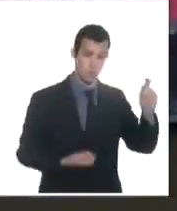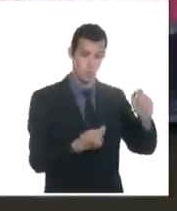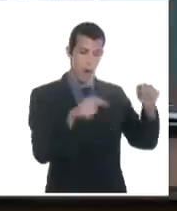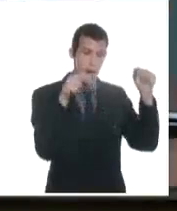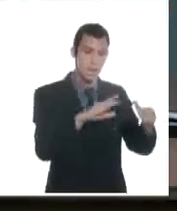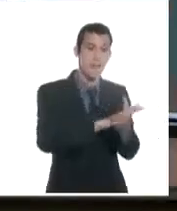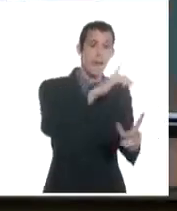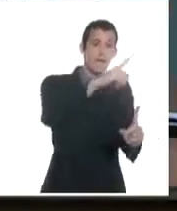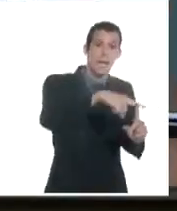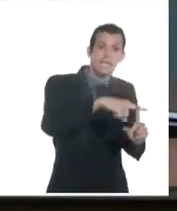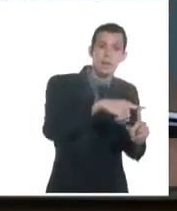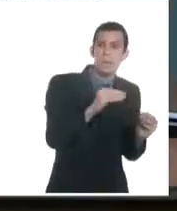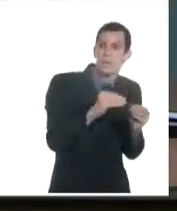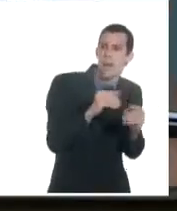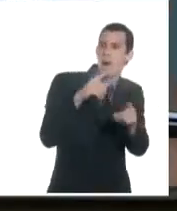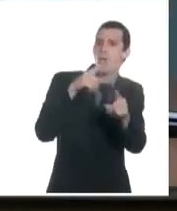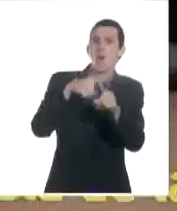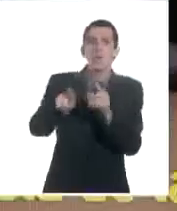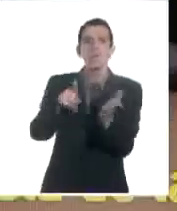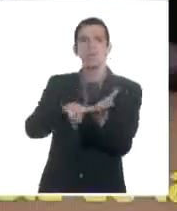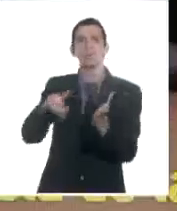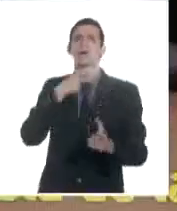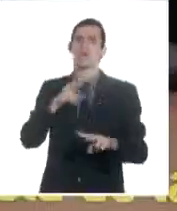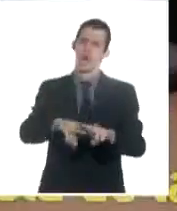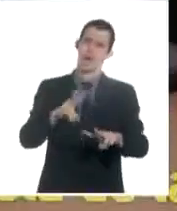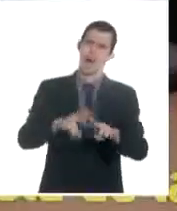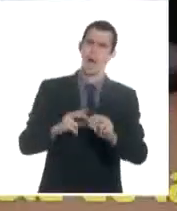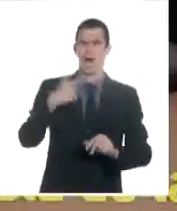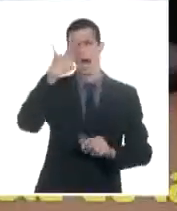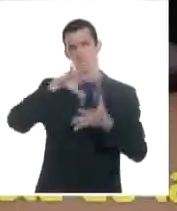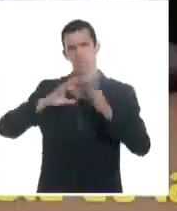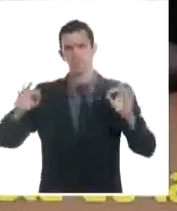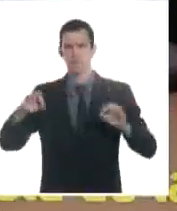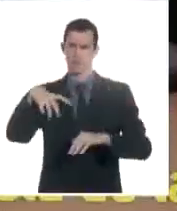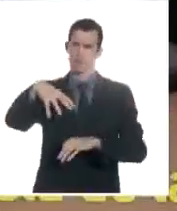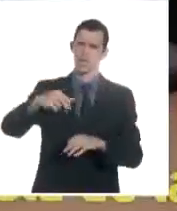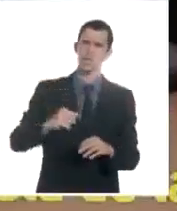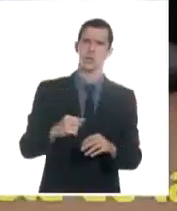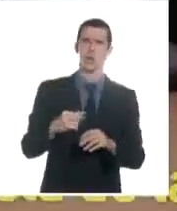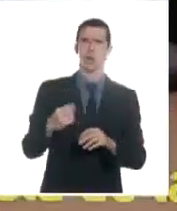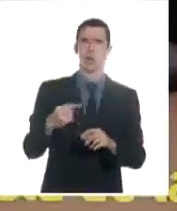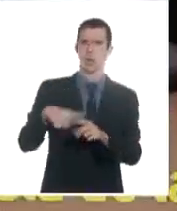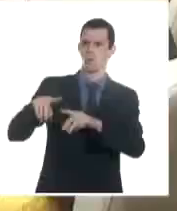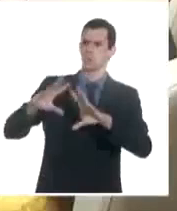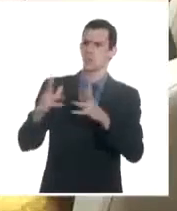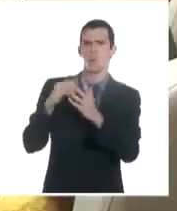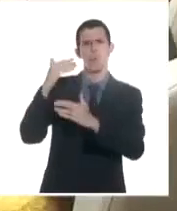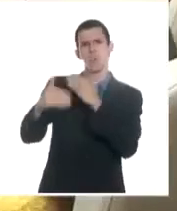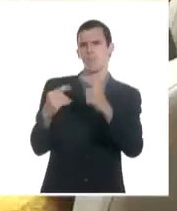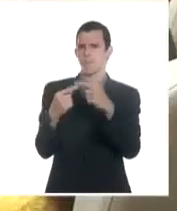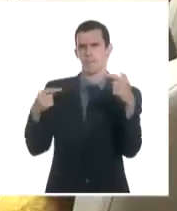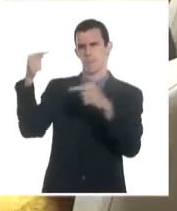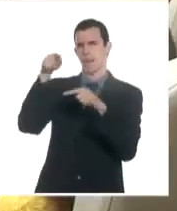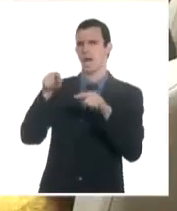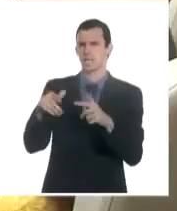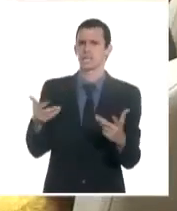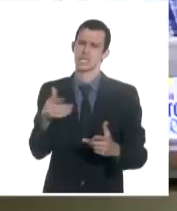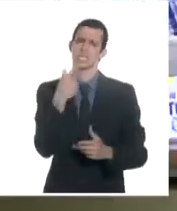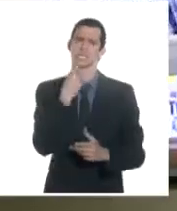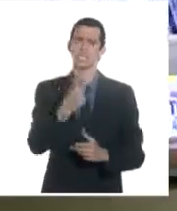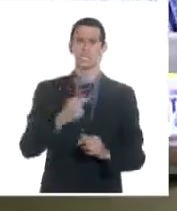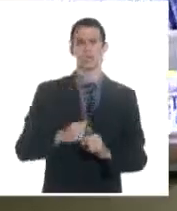La Habana, Artemisa, Pinal del Río y la Isla de la Juventud informaron que los mayores problemas se concentran en la terminación de